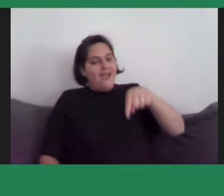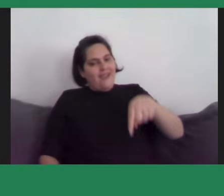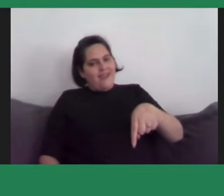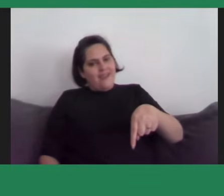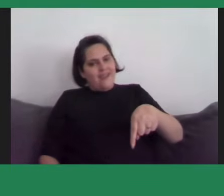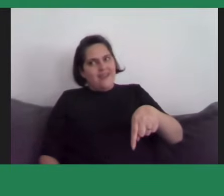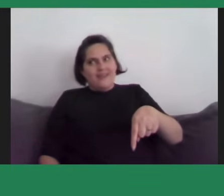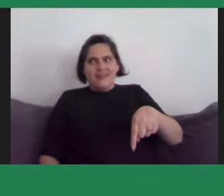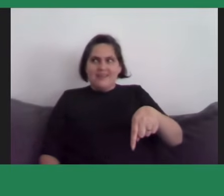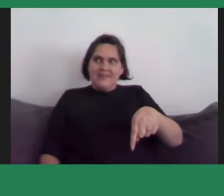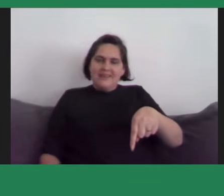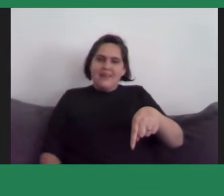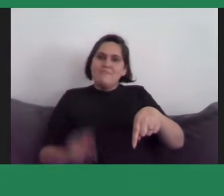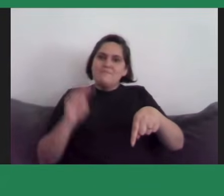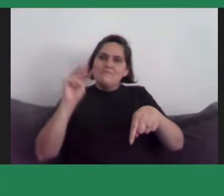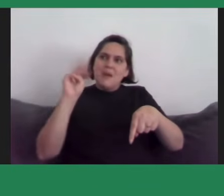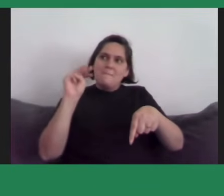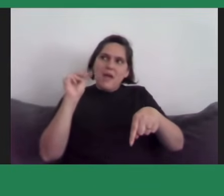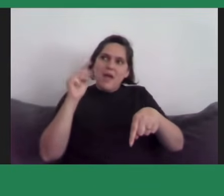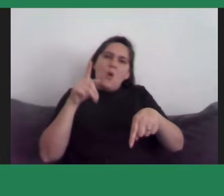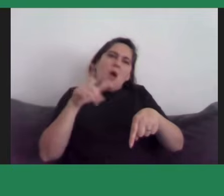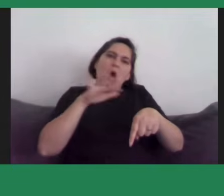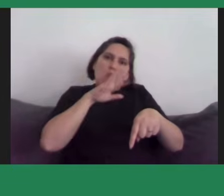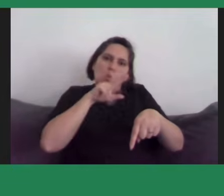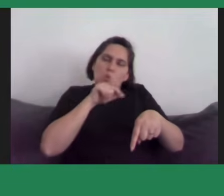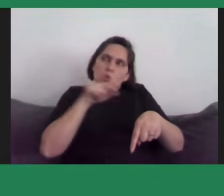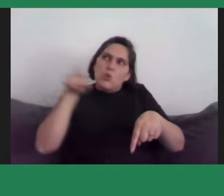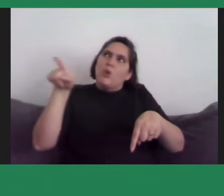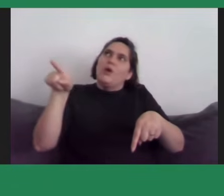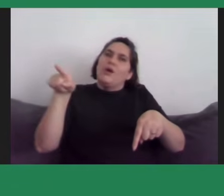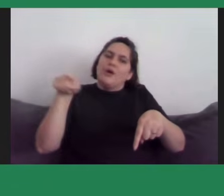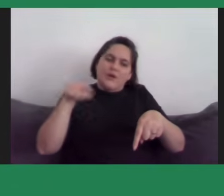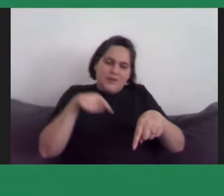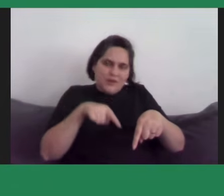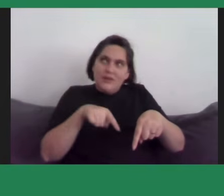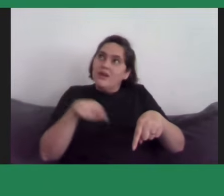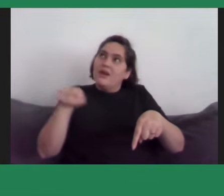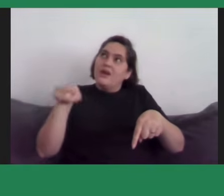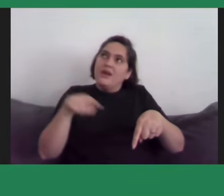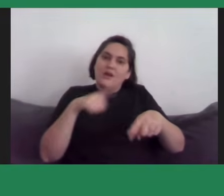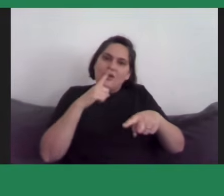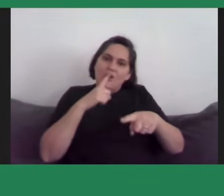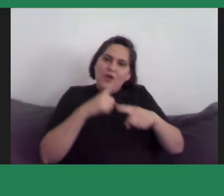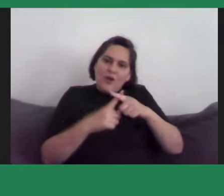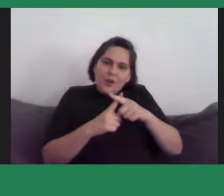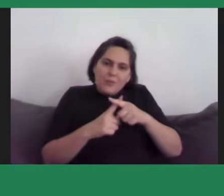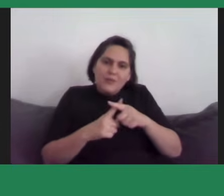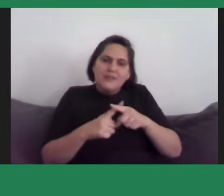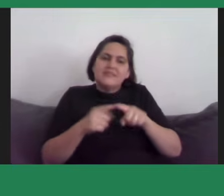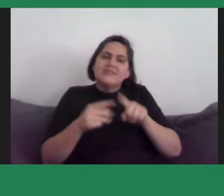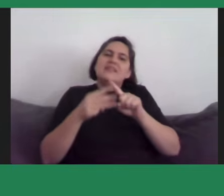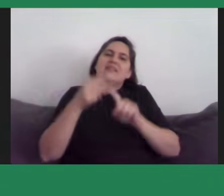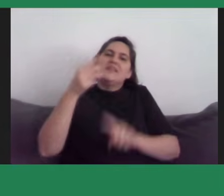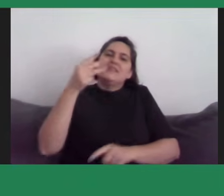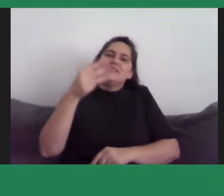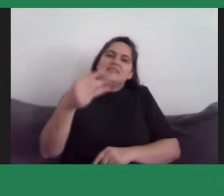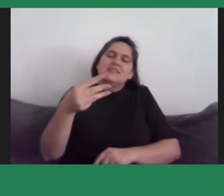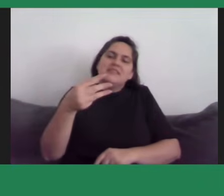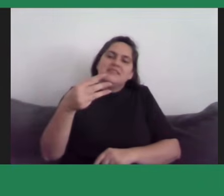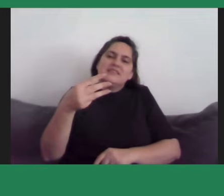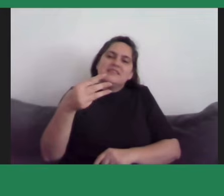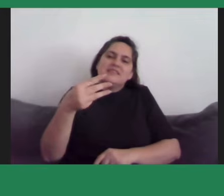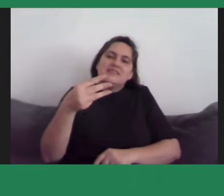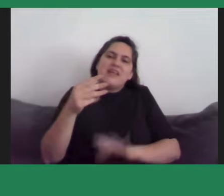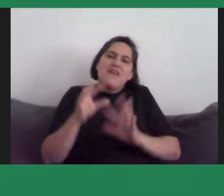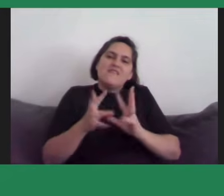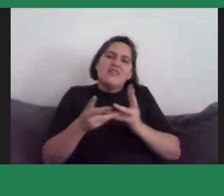está mirando, mi madre o el adulto significativo, y le doy nombre a eso. Tengo 3 habilidades prelingüísticas para llegar a